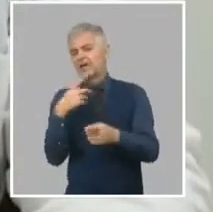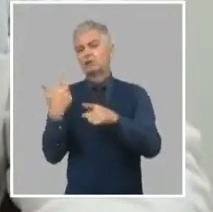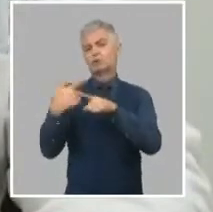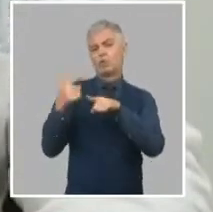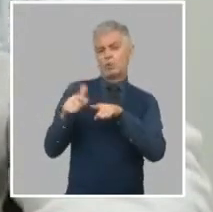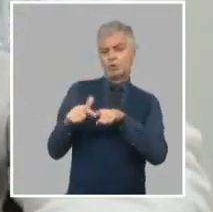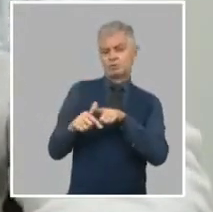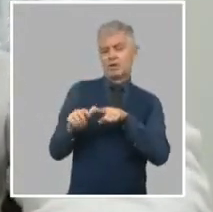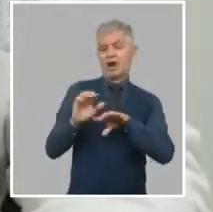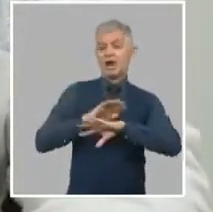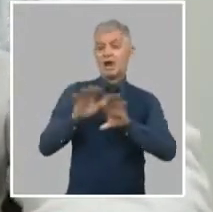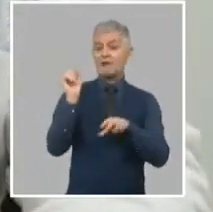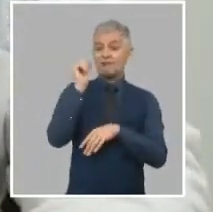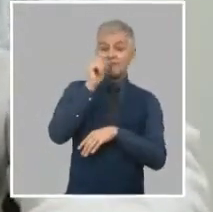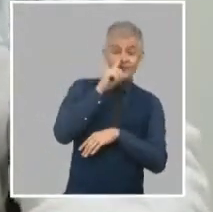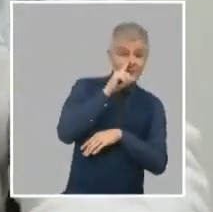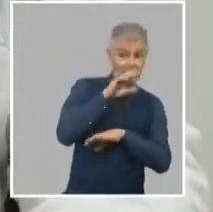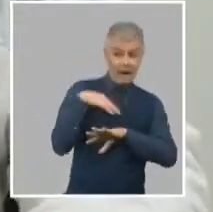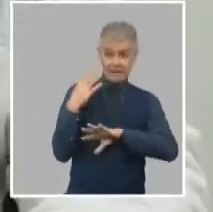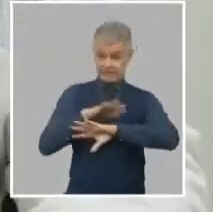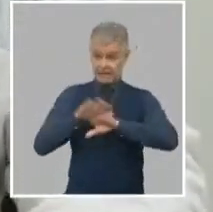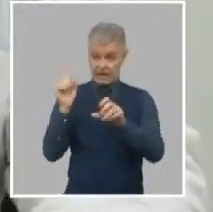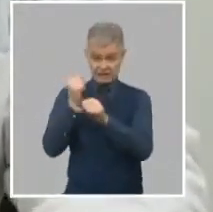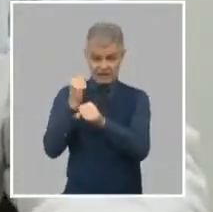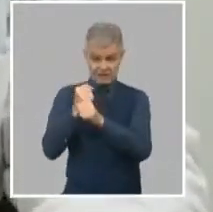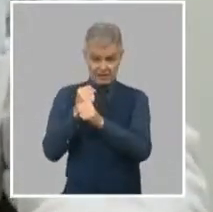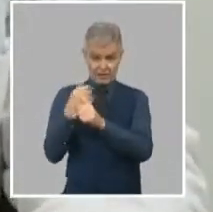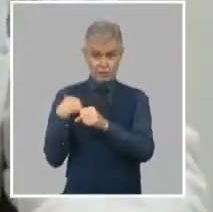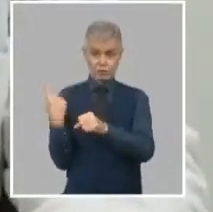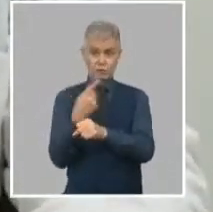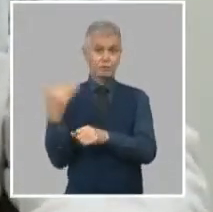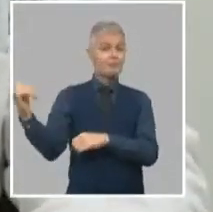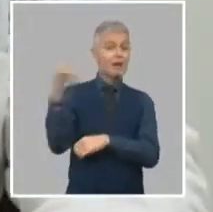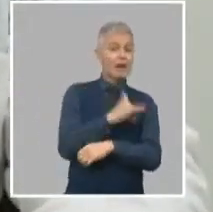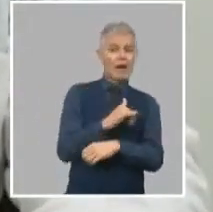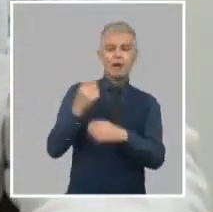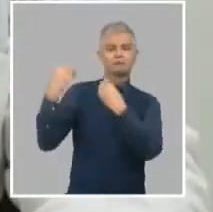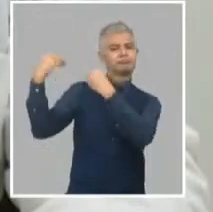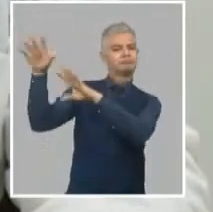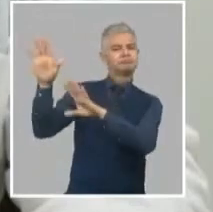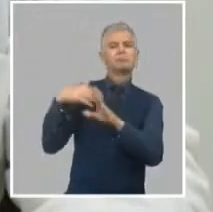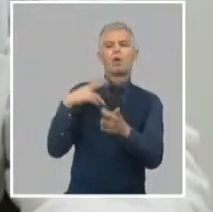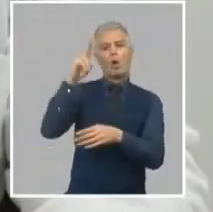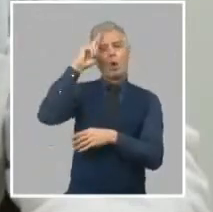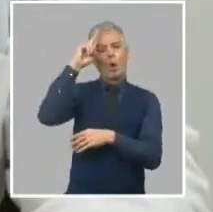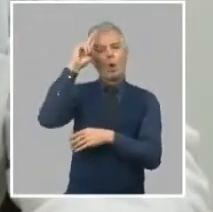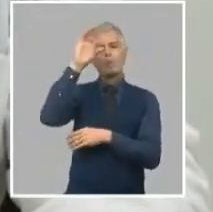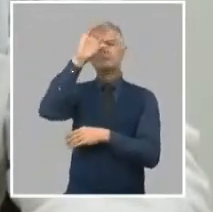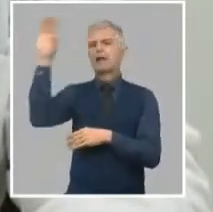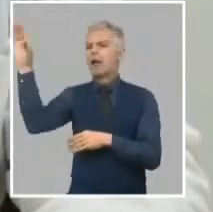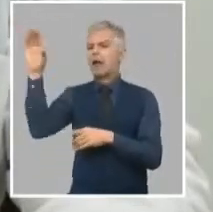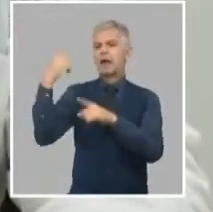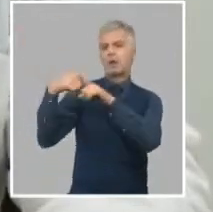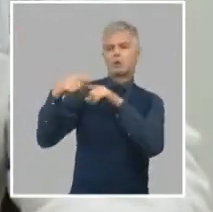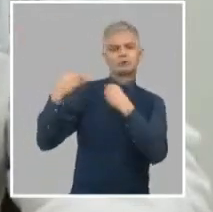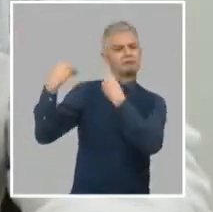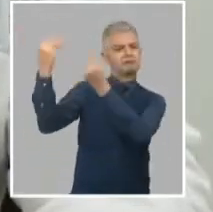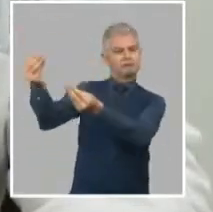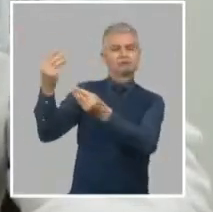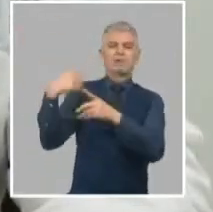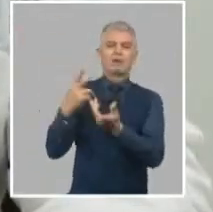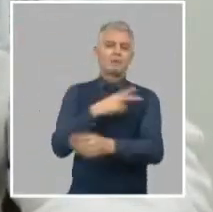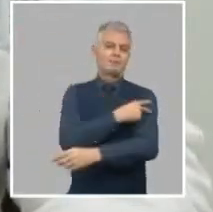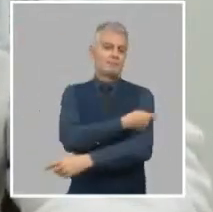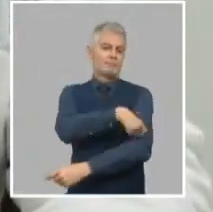cuando terminó la misión, para que tuviera continuidad en todo el pueblo pakistaní,